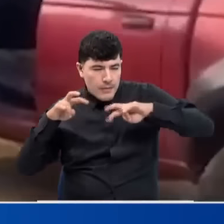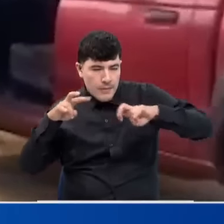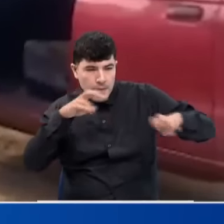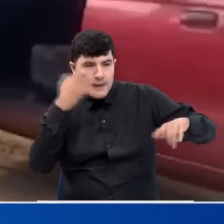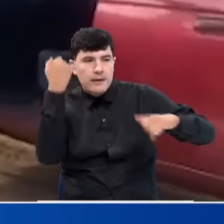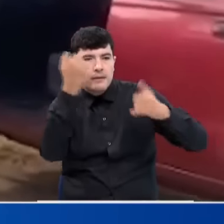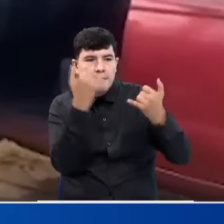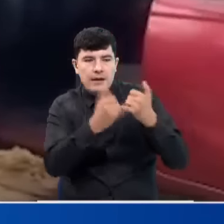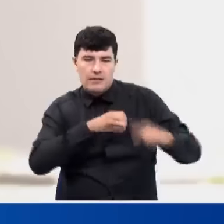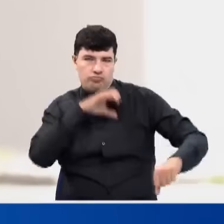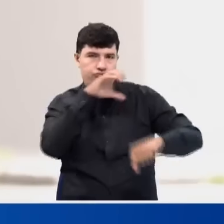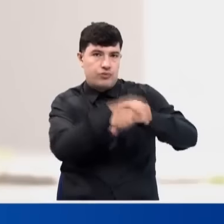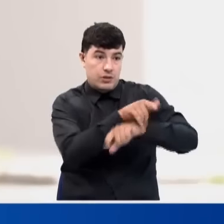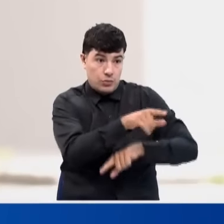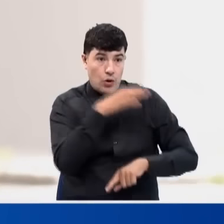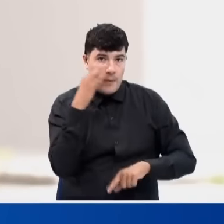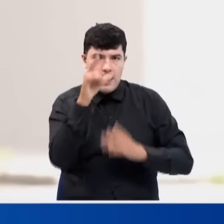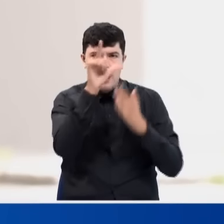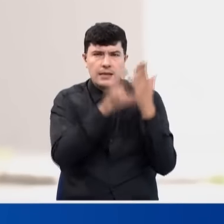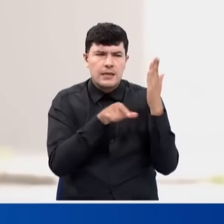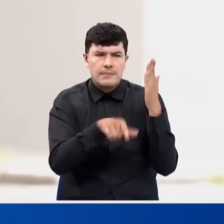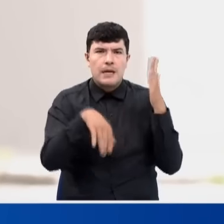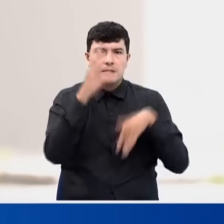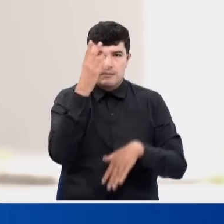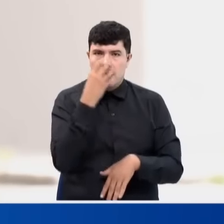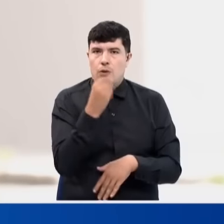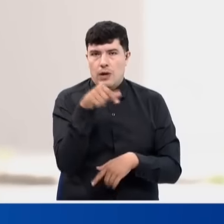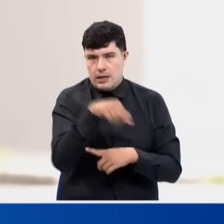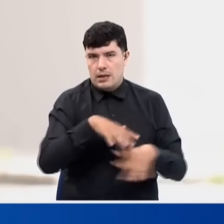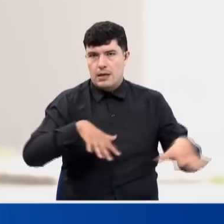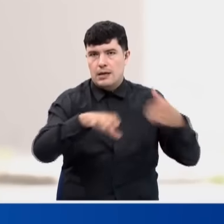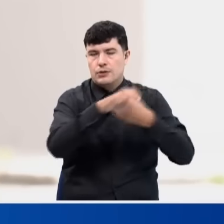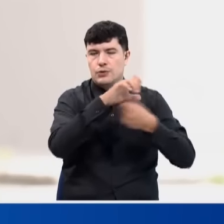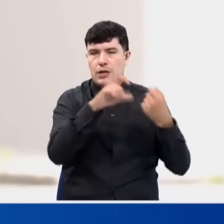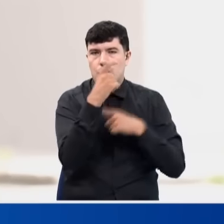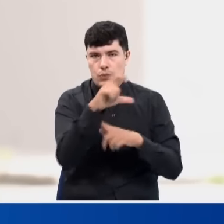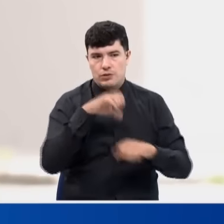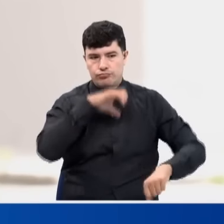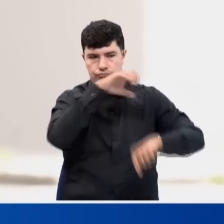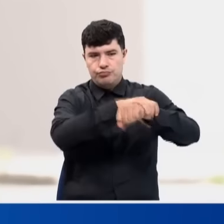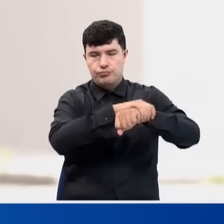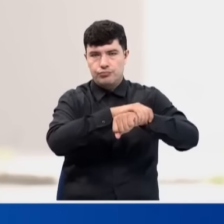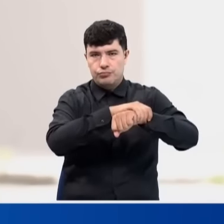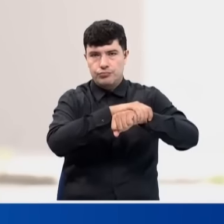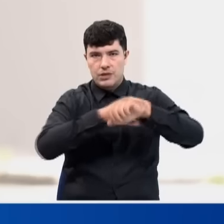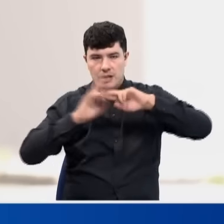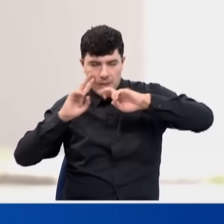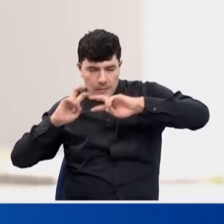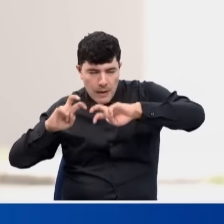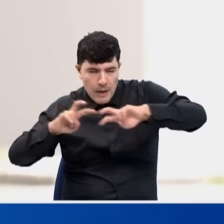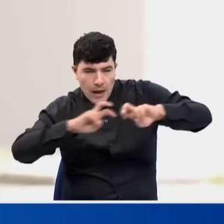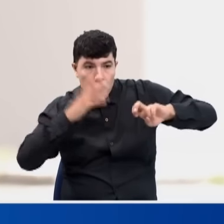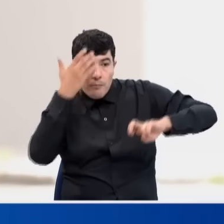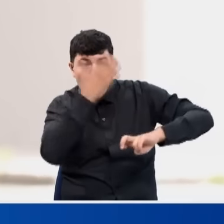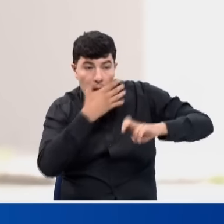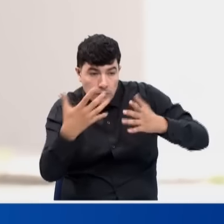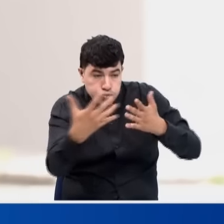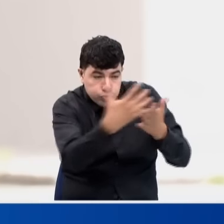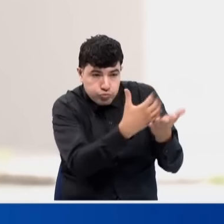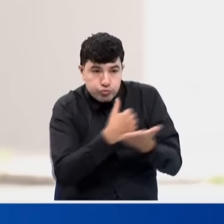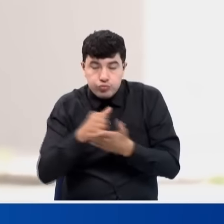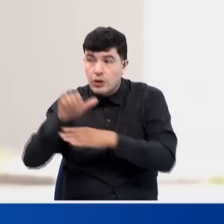su área metropolitana. Estas labores de infiltración permitieron recopilar las pruebas necesarias para que un juez de la República ordenara su